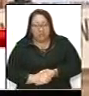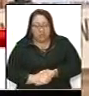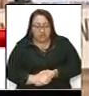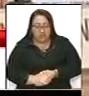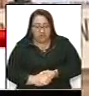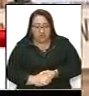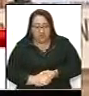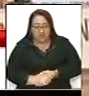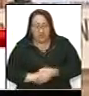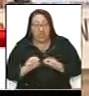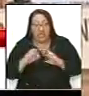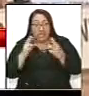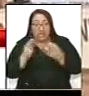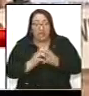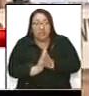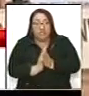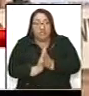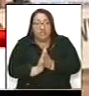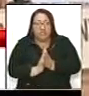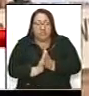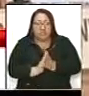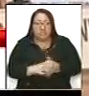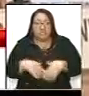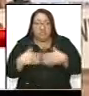sesión agradeceré